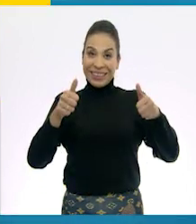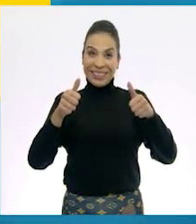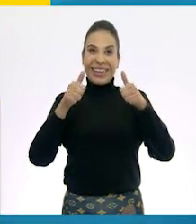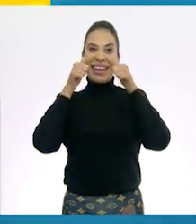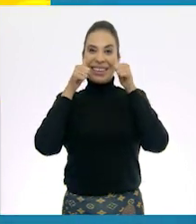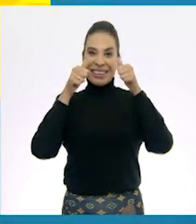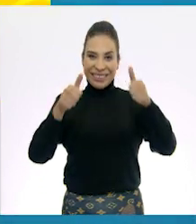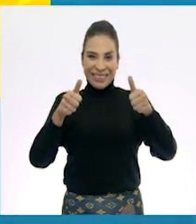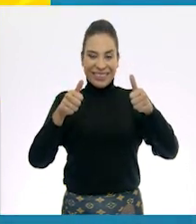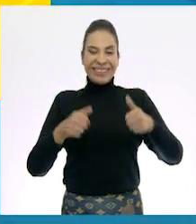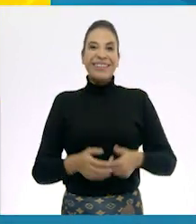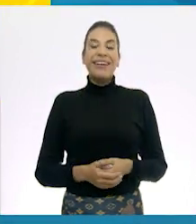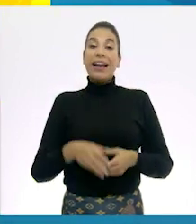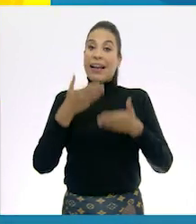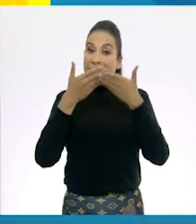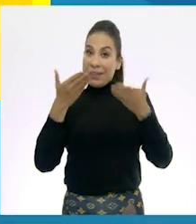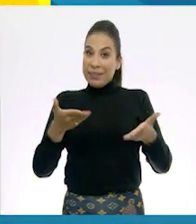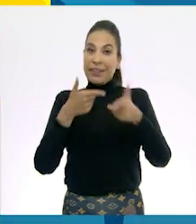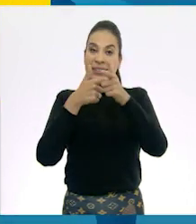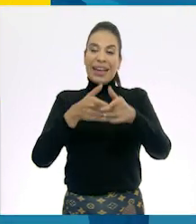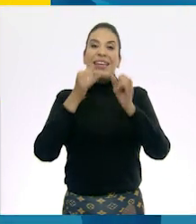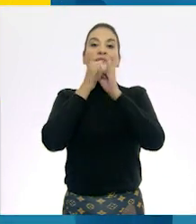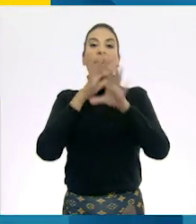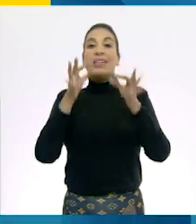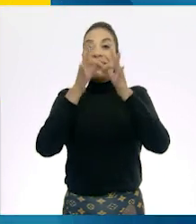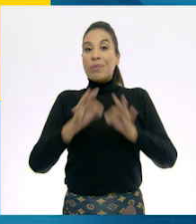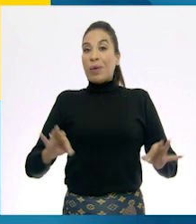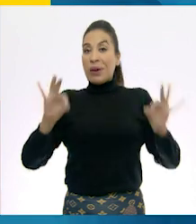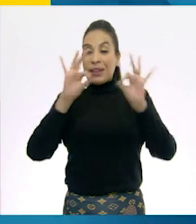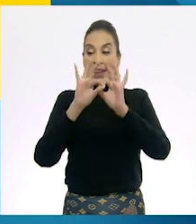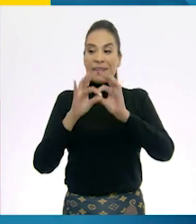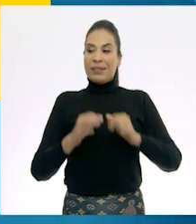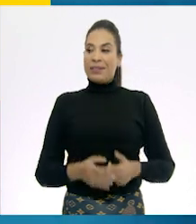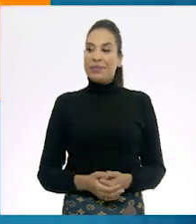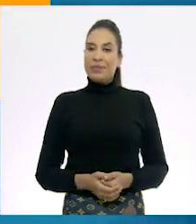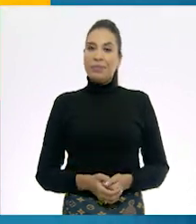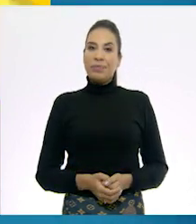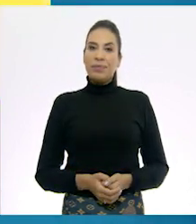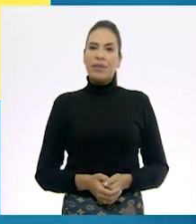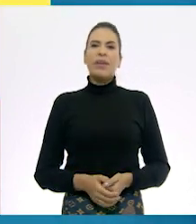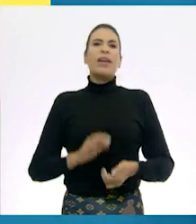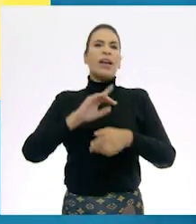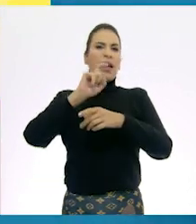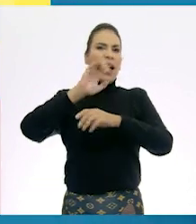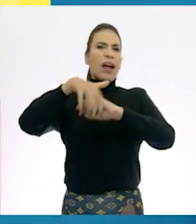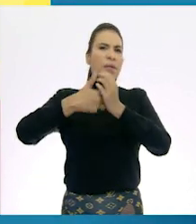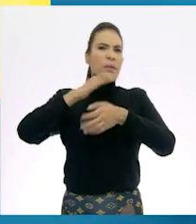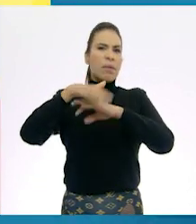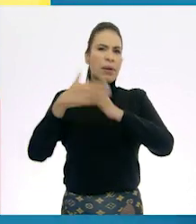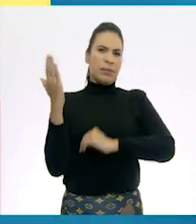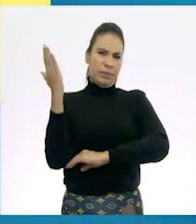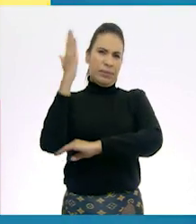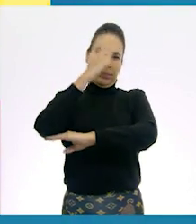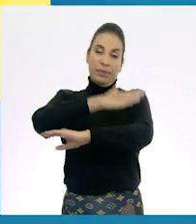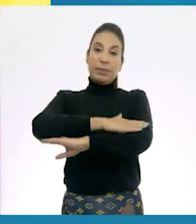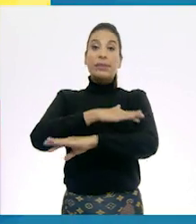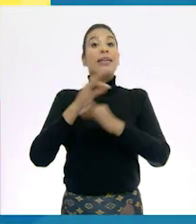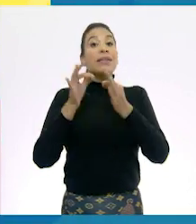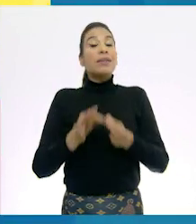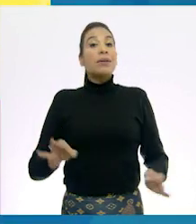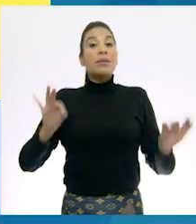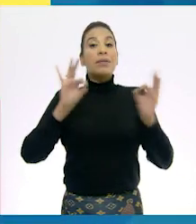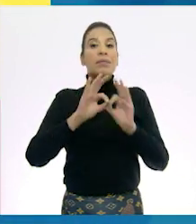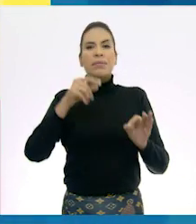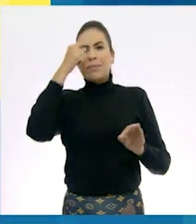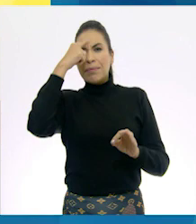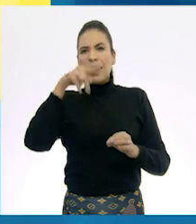¡Atención! ¡Atención! A continuación, información importante. Lavarnos las manos varias veces al día es